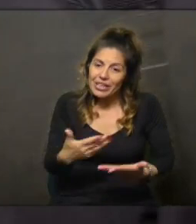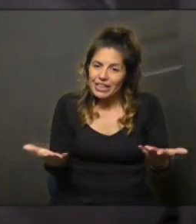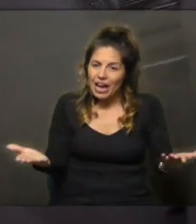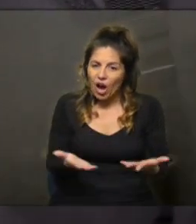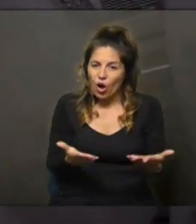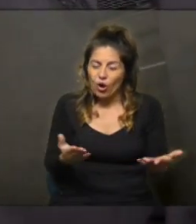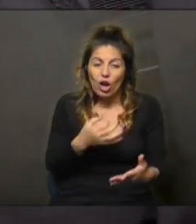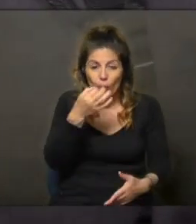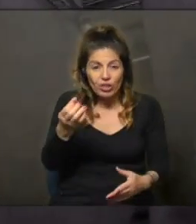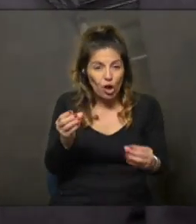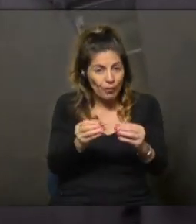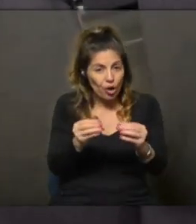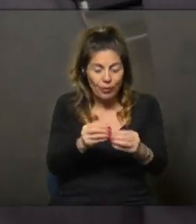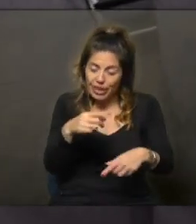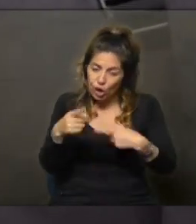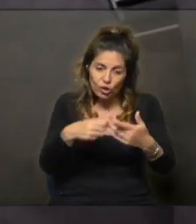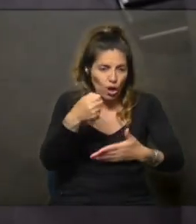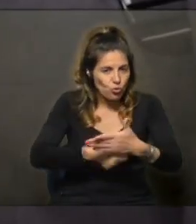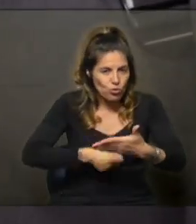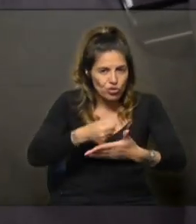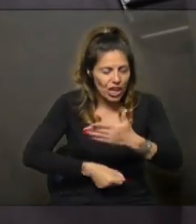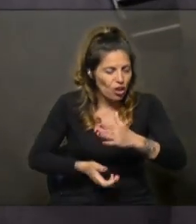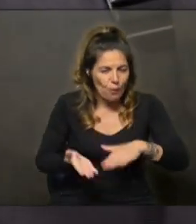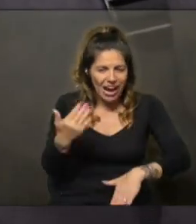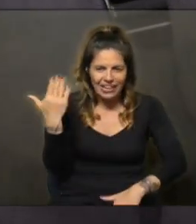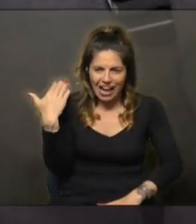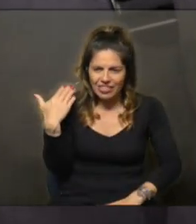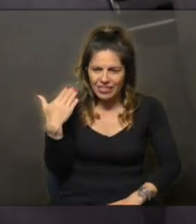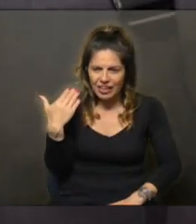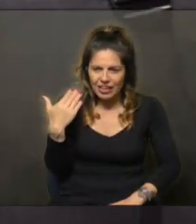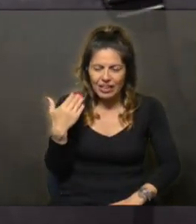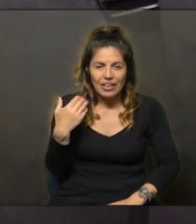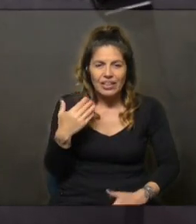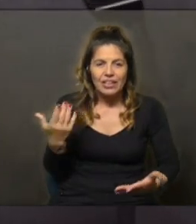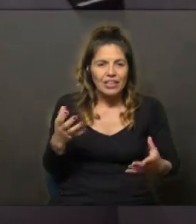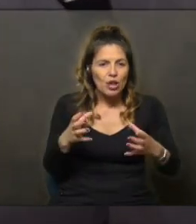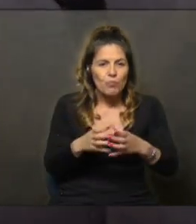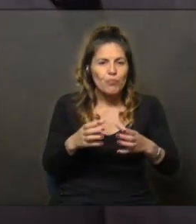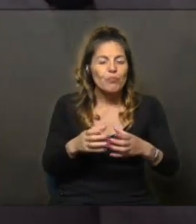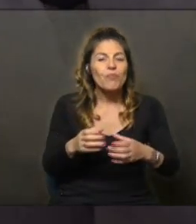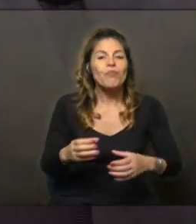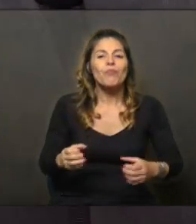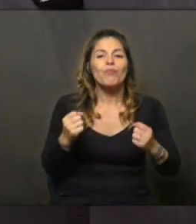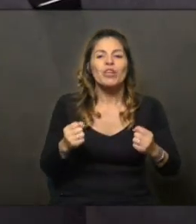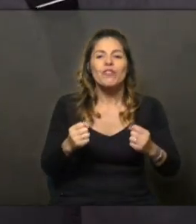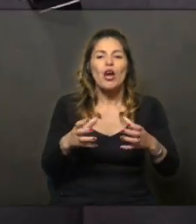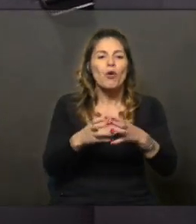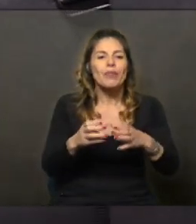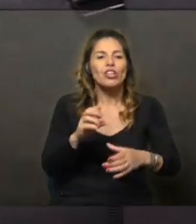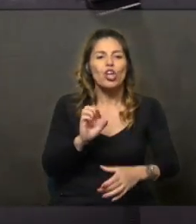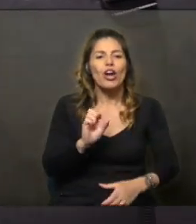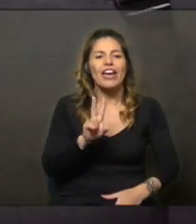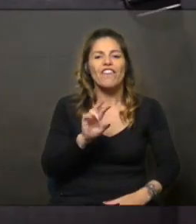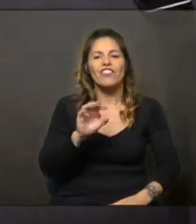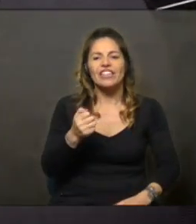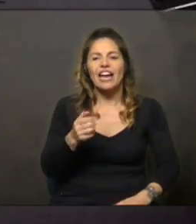pero bueno como dijo mi compañero Hay que seguir luchando mucho más que antes y viva movimiento ahita qué es lo que más te preocupa y